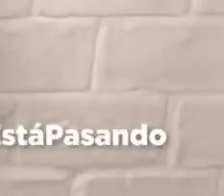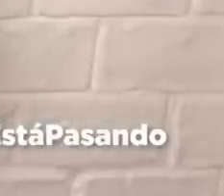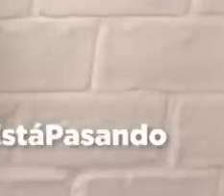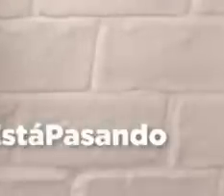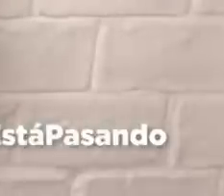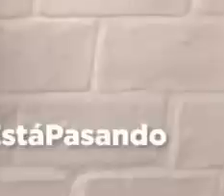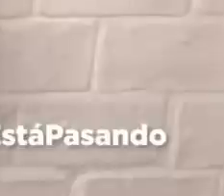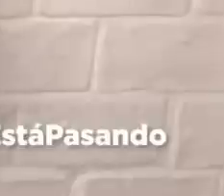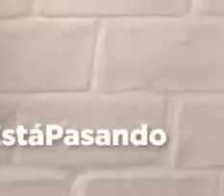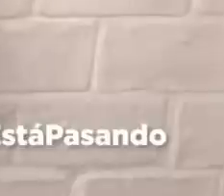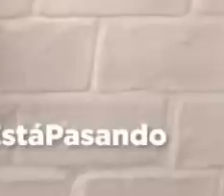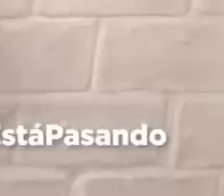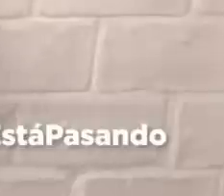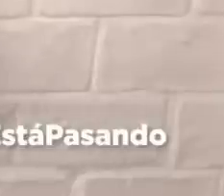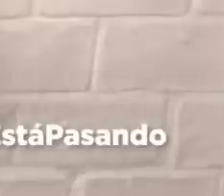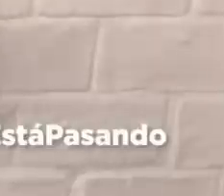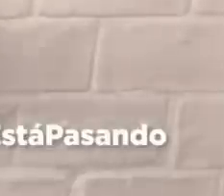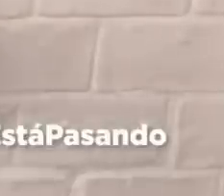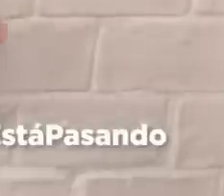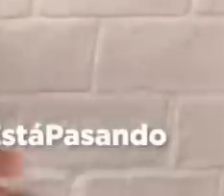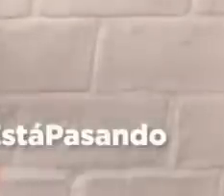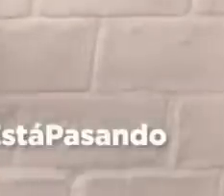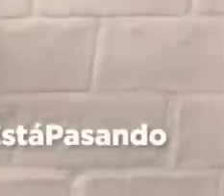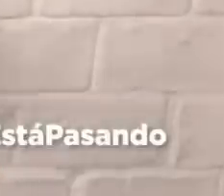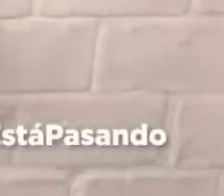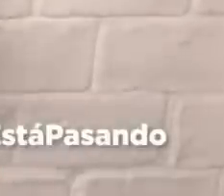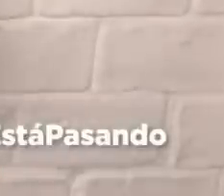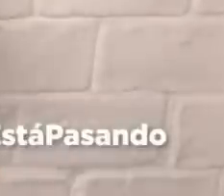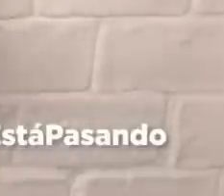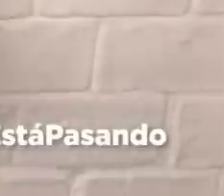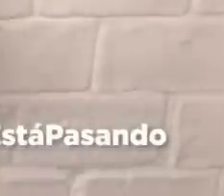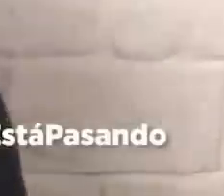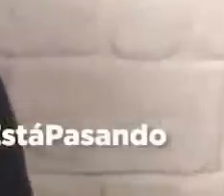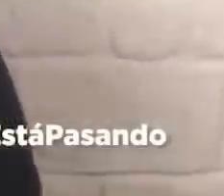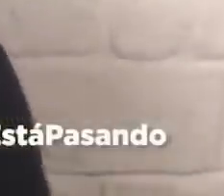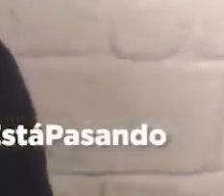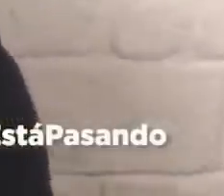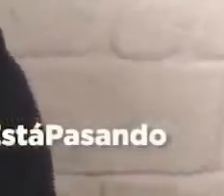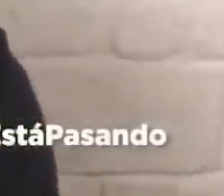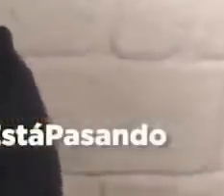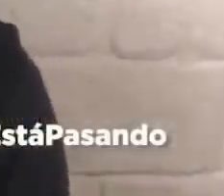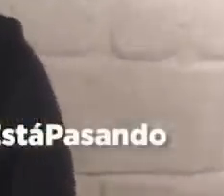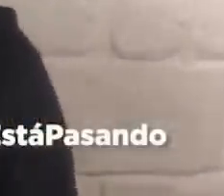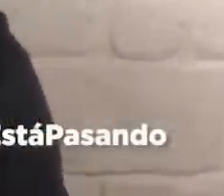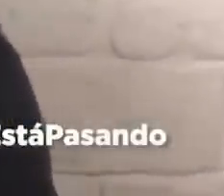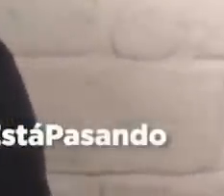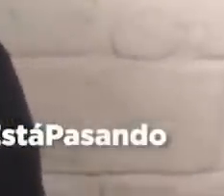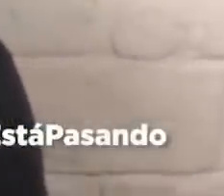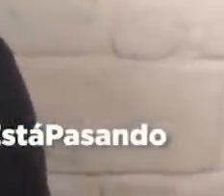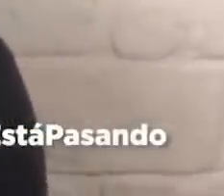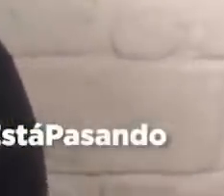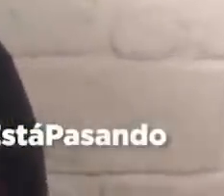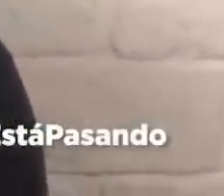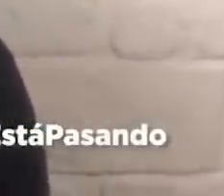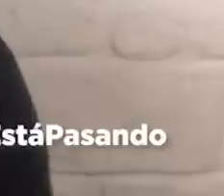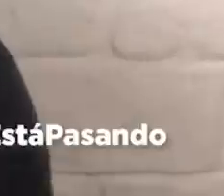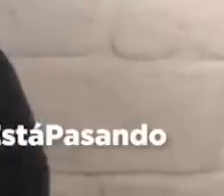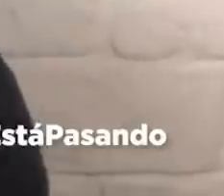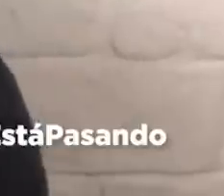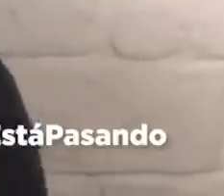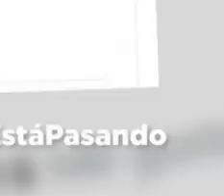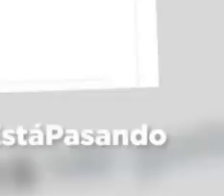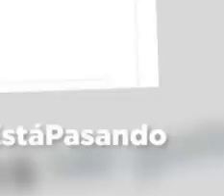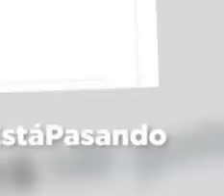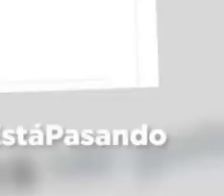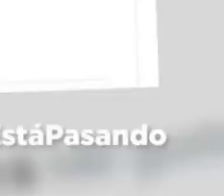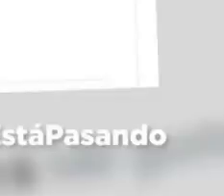Lacalle Pou, echaba al ministro de Desarrollo Social, Pablo Bartol. Y lo echaba por Twitter. Bien